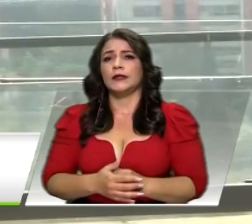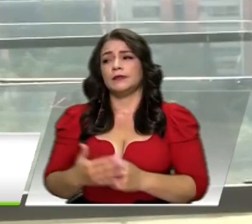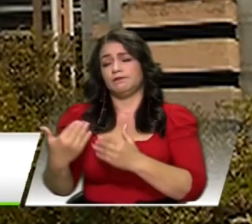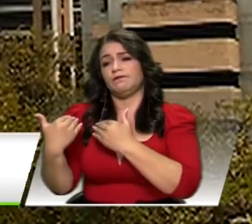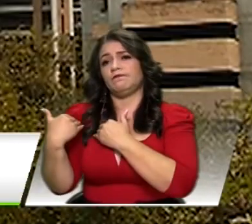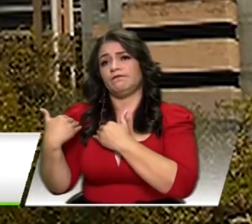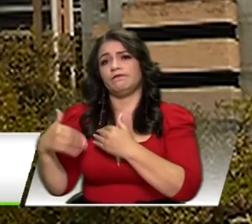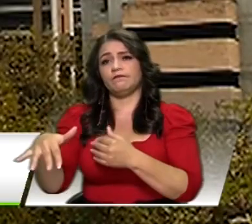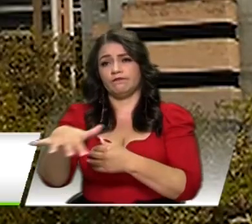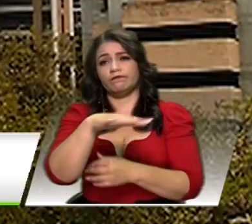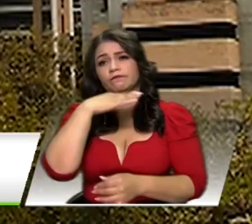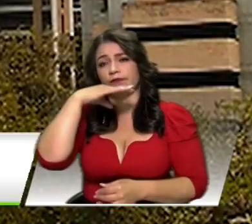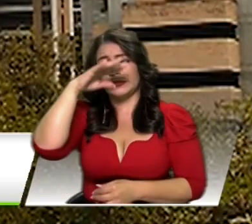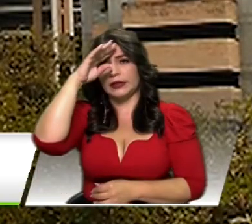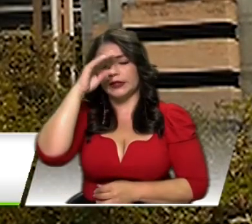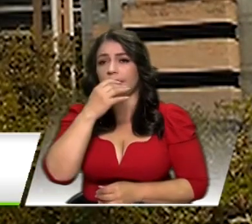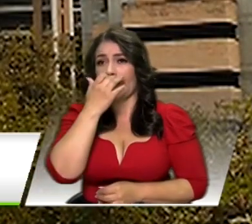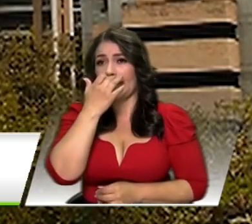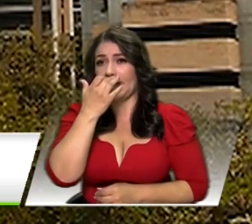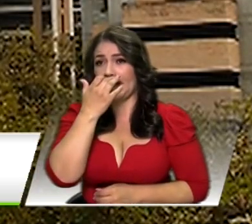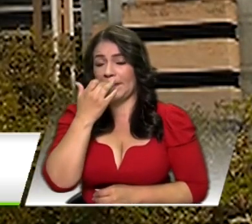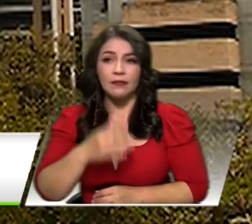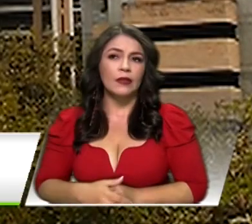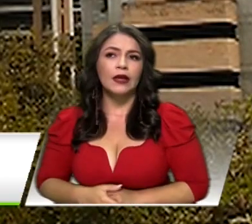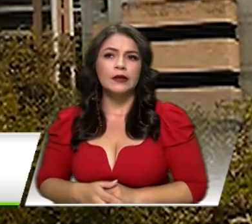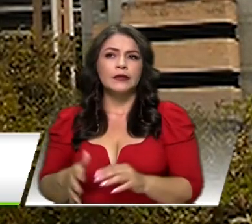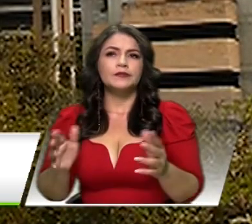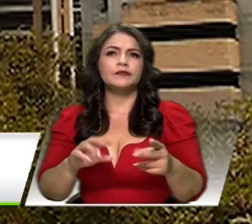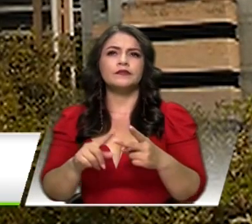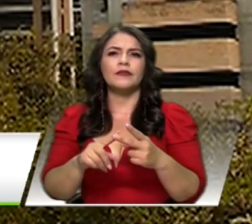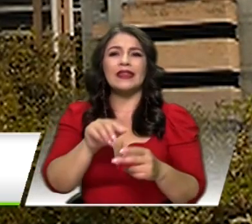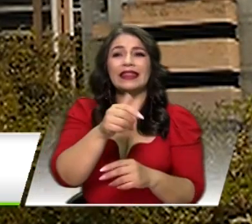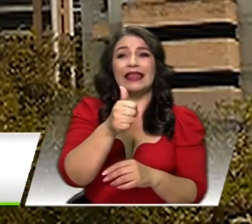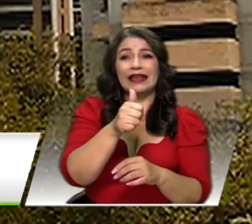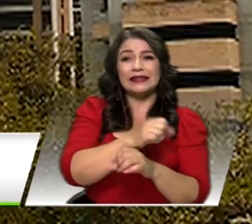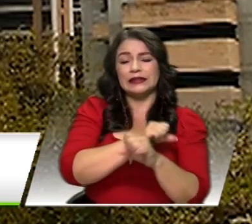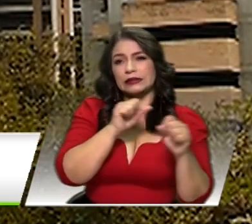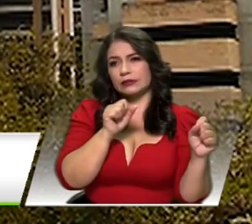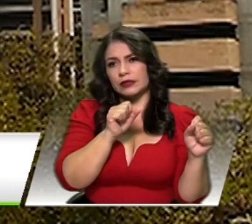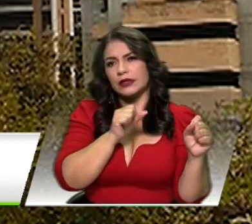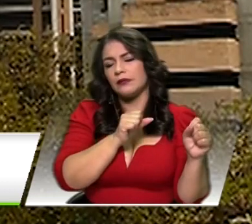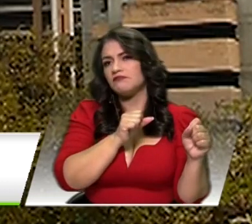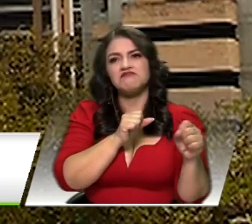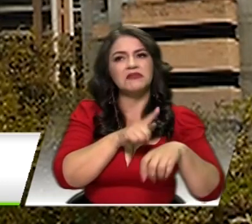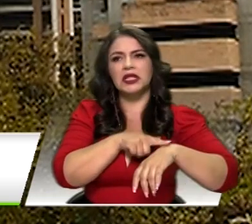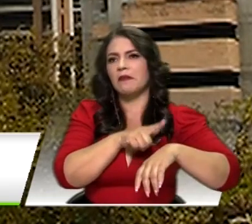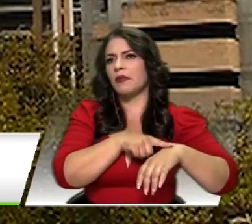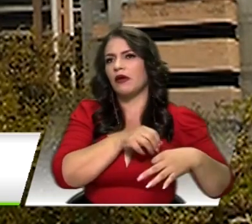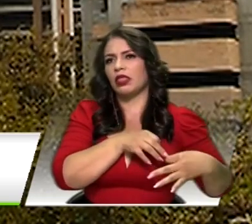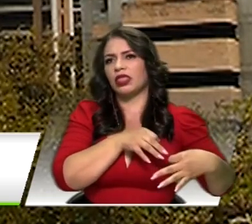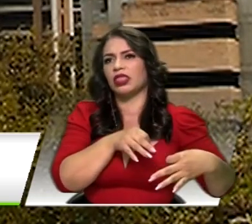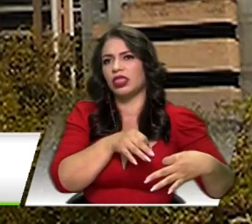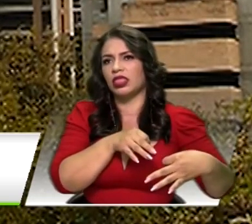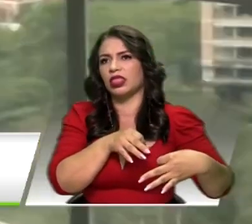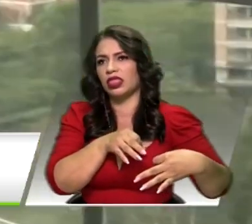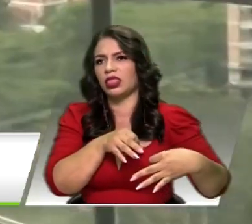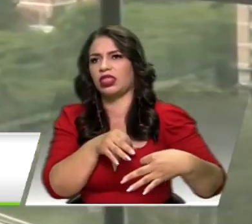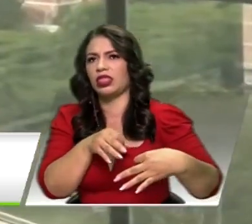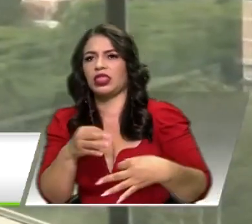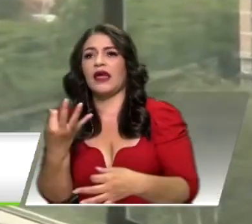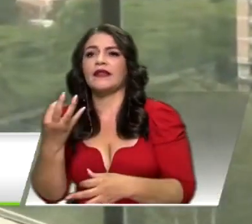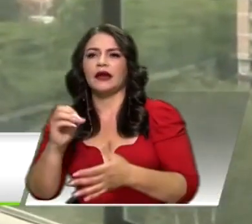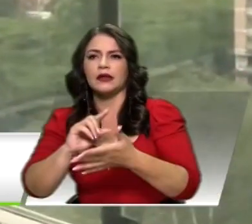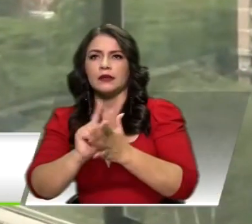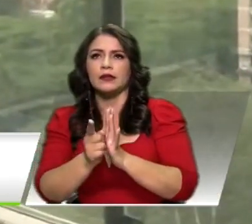con la ciudad. La hora para el derribamiento del edificio estuvo fijada para las 10 de la mañana, sin embargo, se retrasó más de media hora. Los